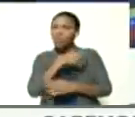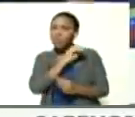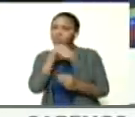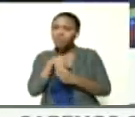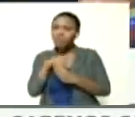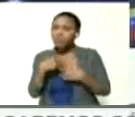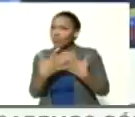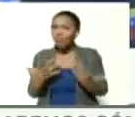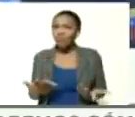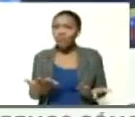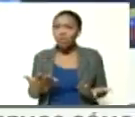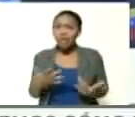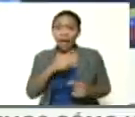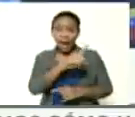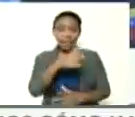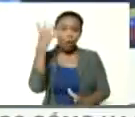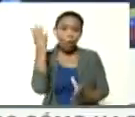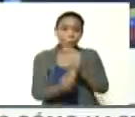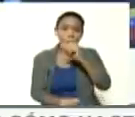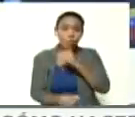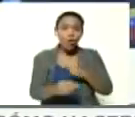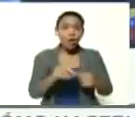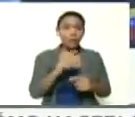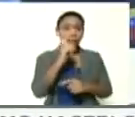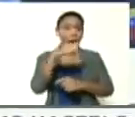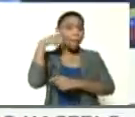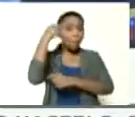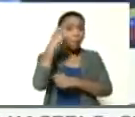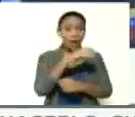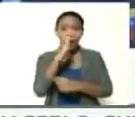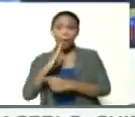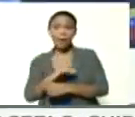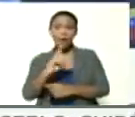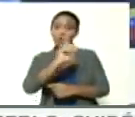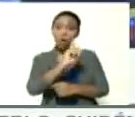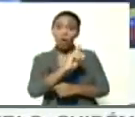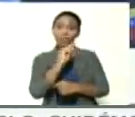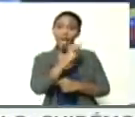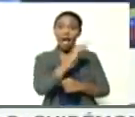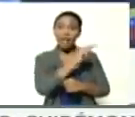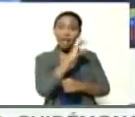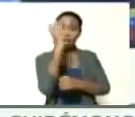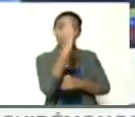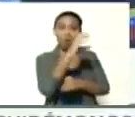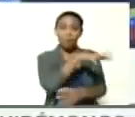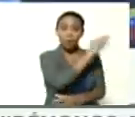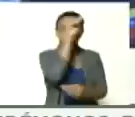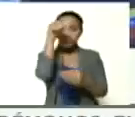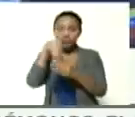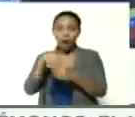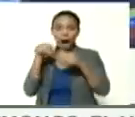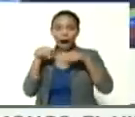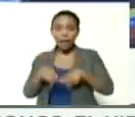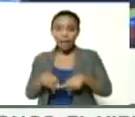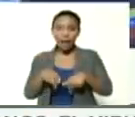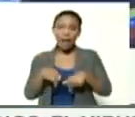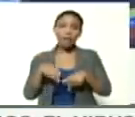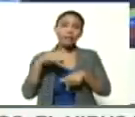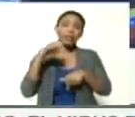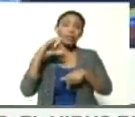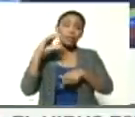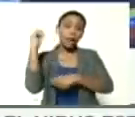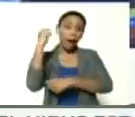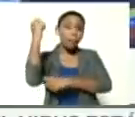¿Se fue del Apure a Barinas? No. Se fue al Arauca, departamento colombiano, cruzó el